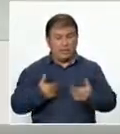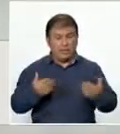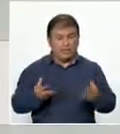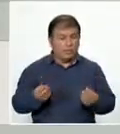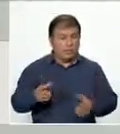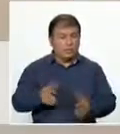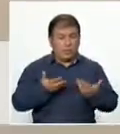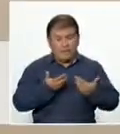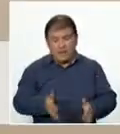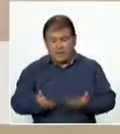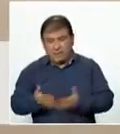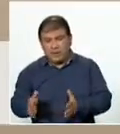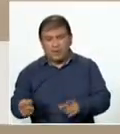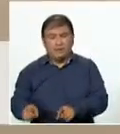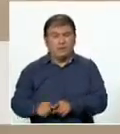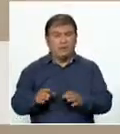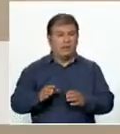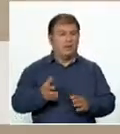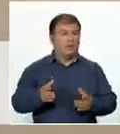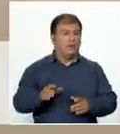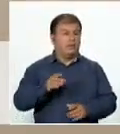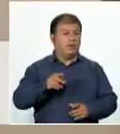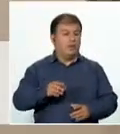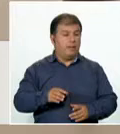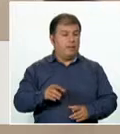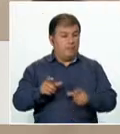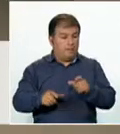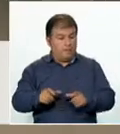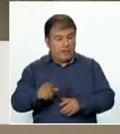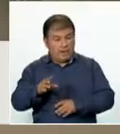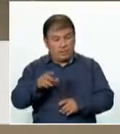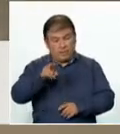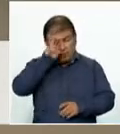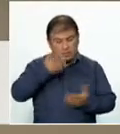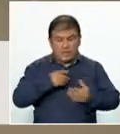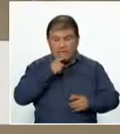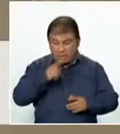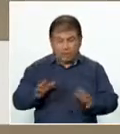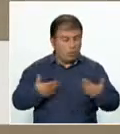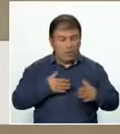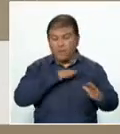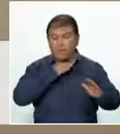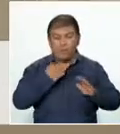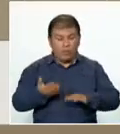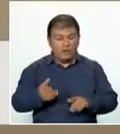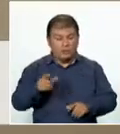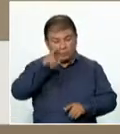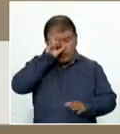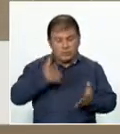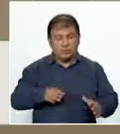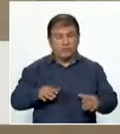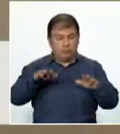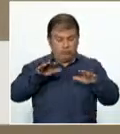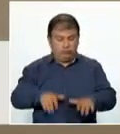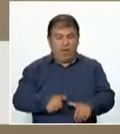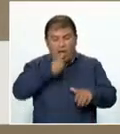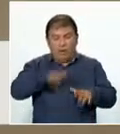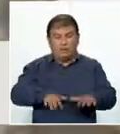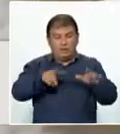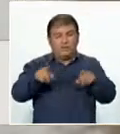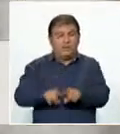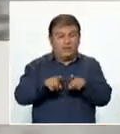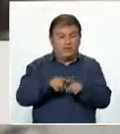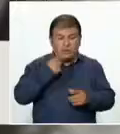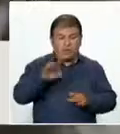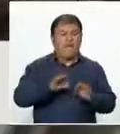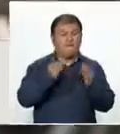tenido muchas pérdidas. El consulado peruano en Houston confirmó que no hay compatriotas muertos ni heridos por el fenómeno. Adelantaron que hay